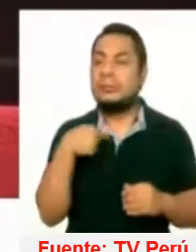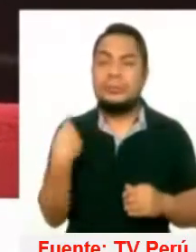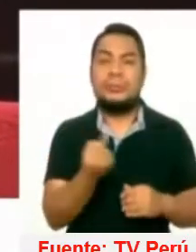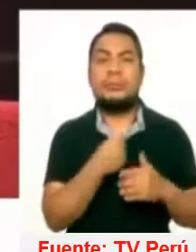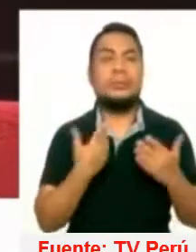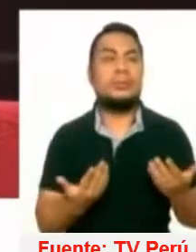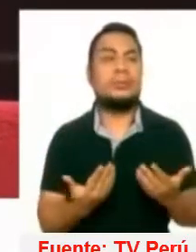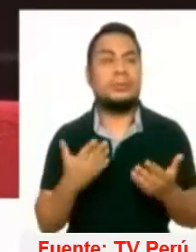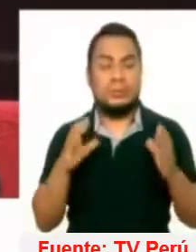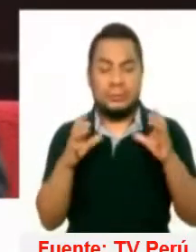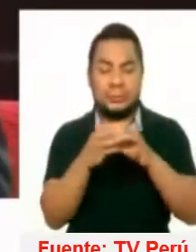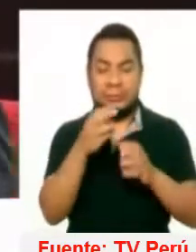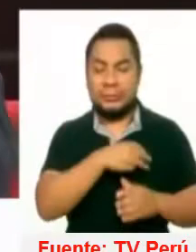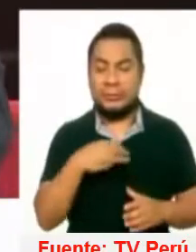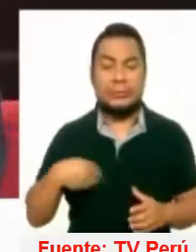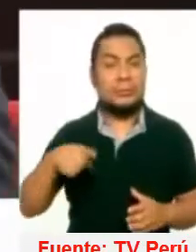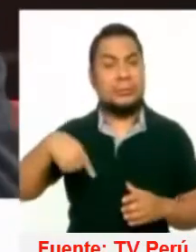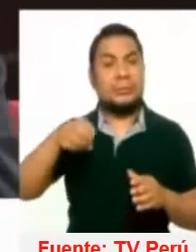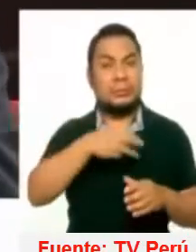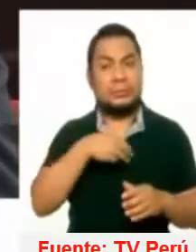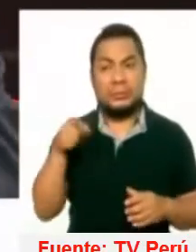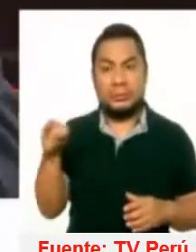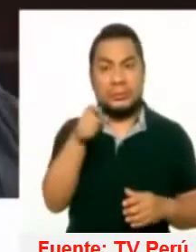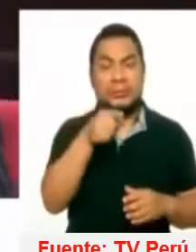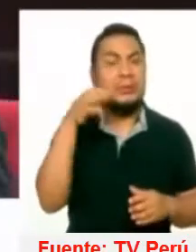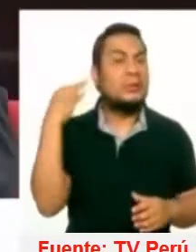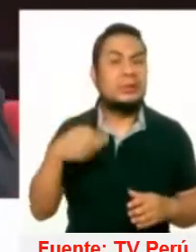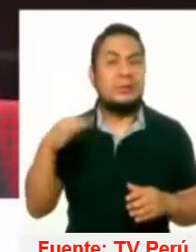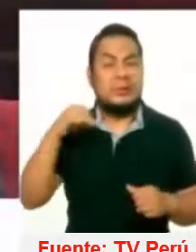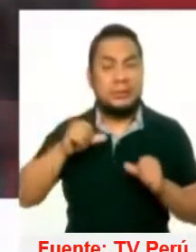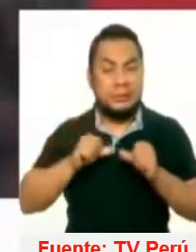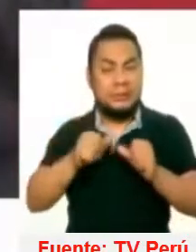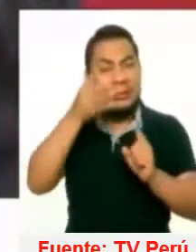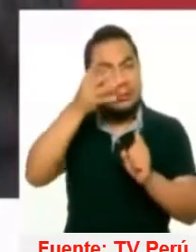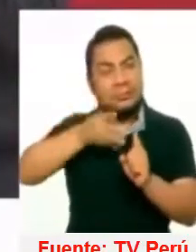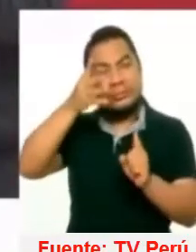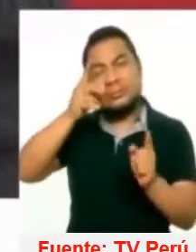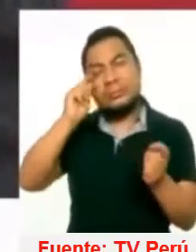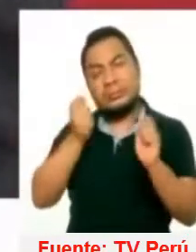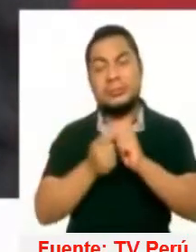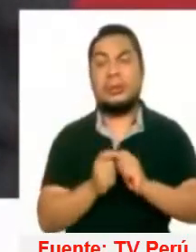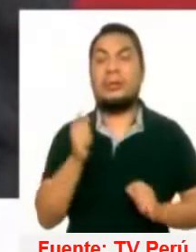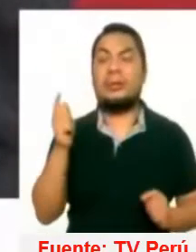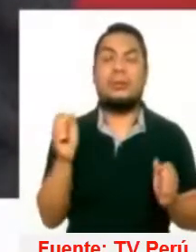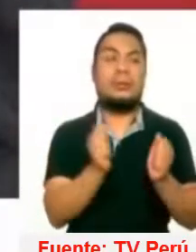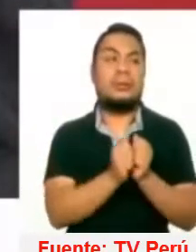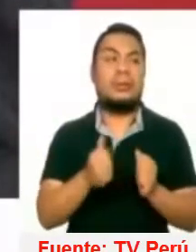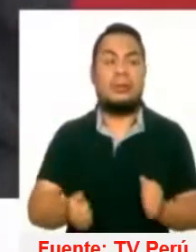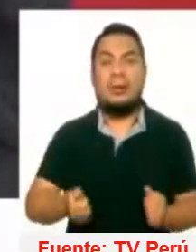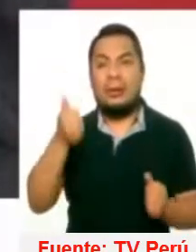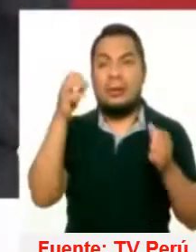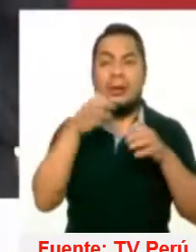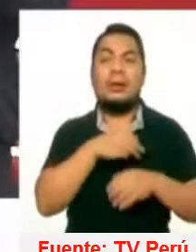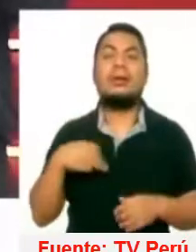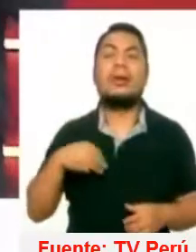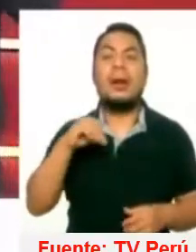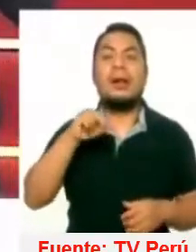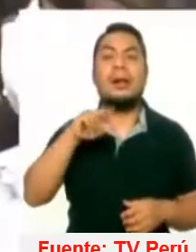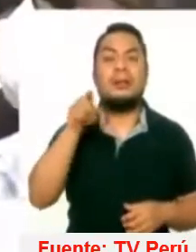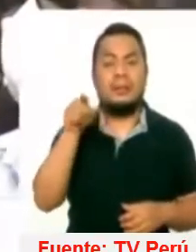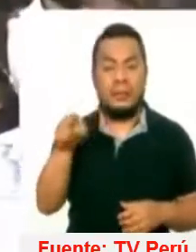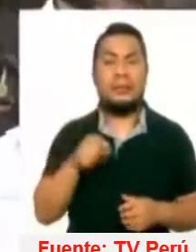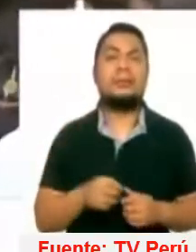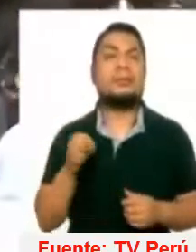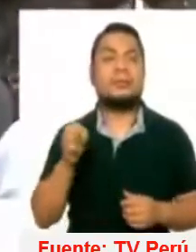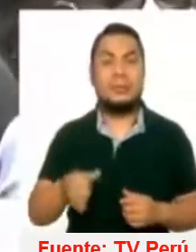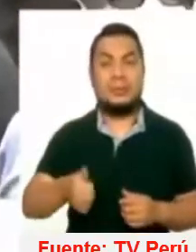los gabinetes ministeriales. Asimismo, indicó que el único vocero del gobierno es el premier Aníbal